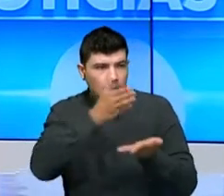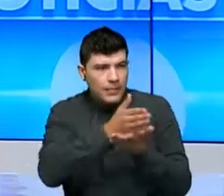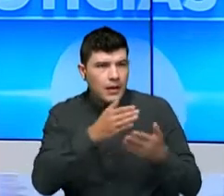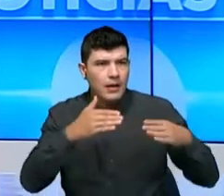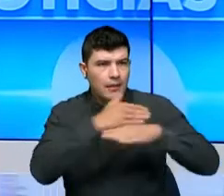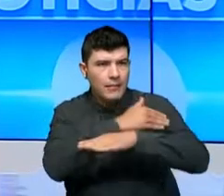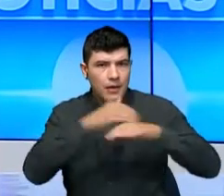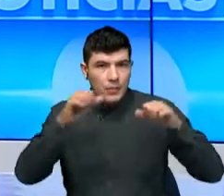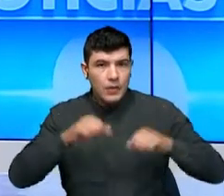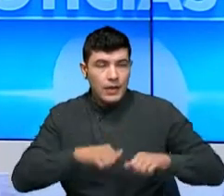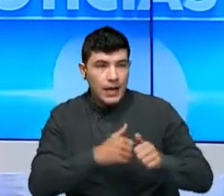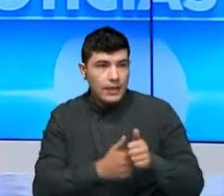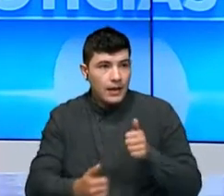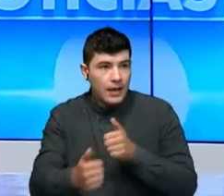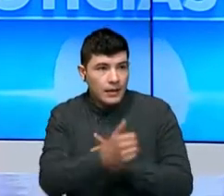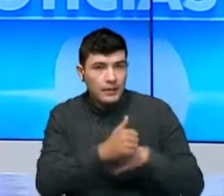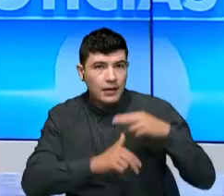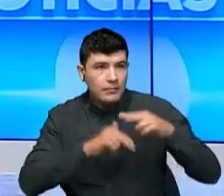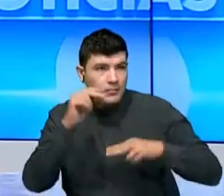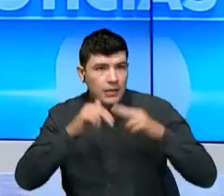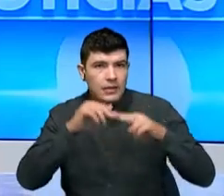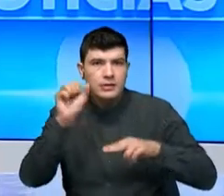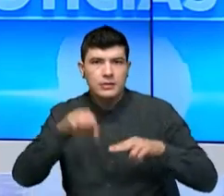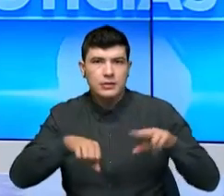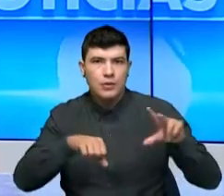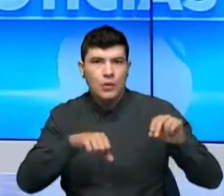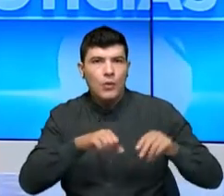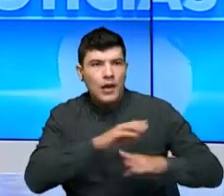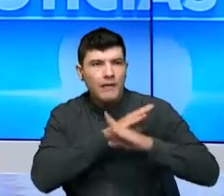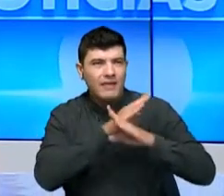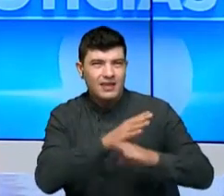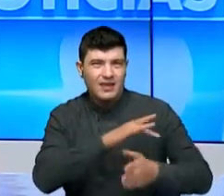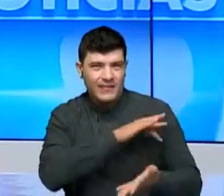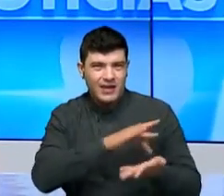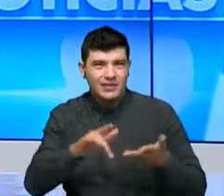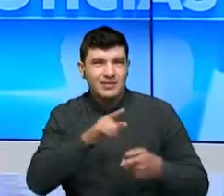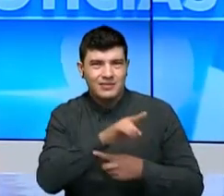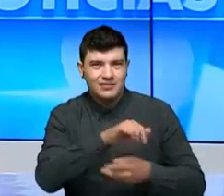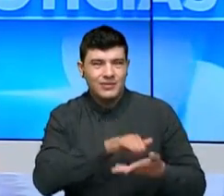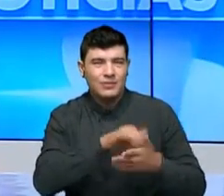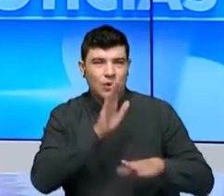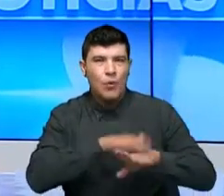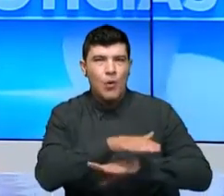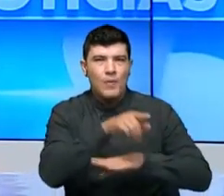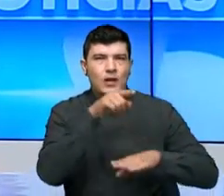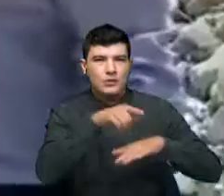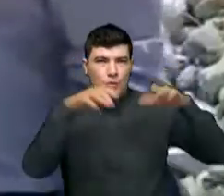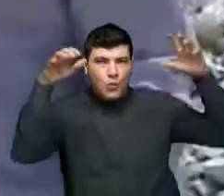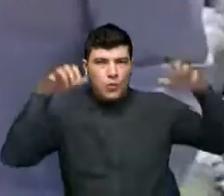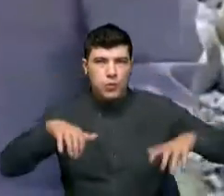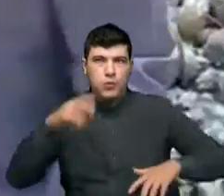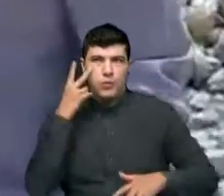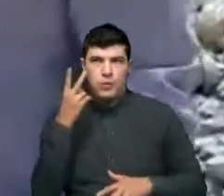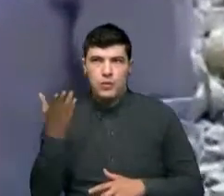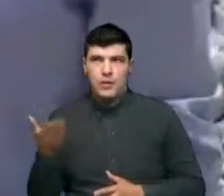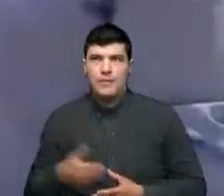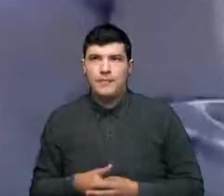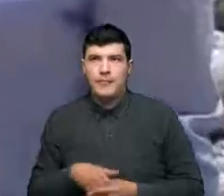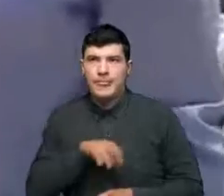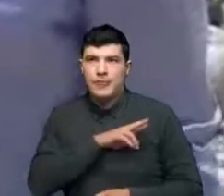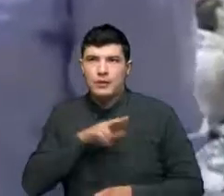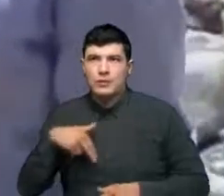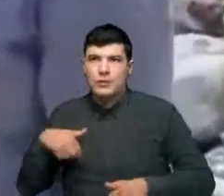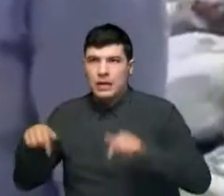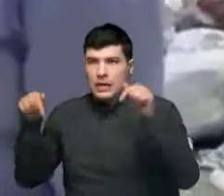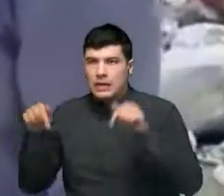se adelantan en la zona para contrarrestar la emergencia vial que se presenta como consecuencia de estas lluvias nos encontramos